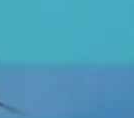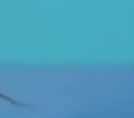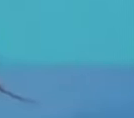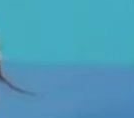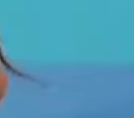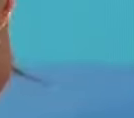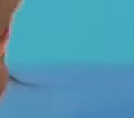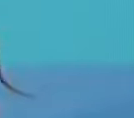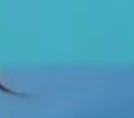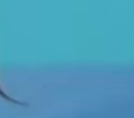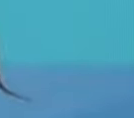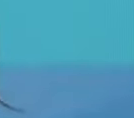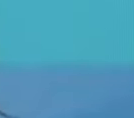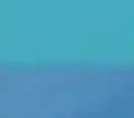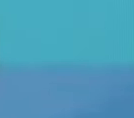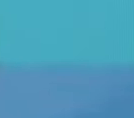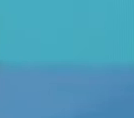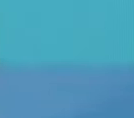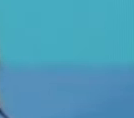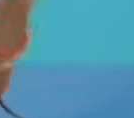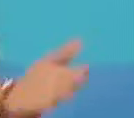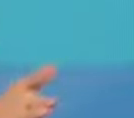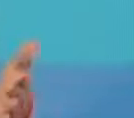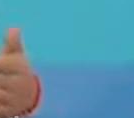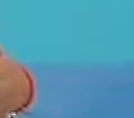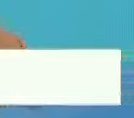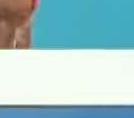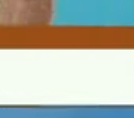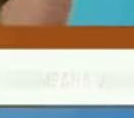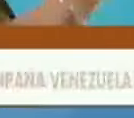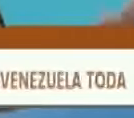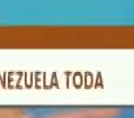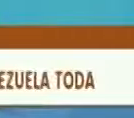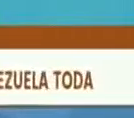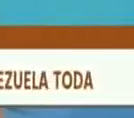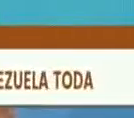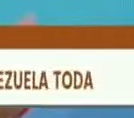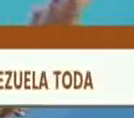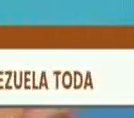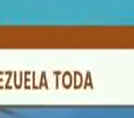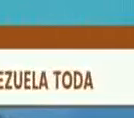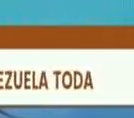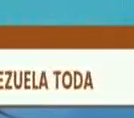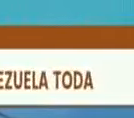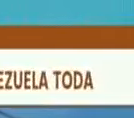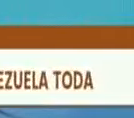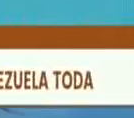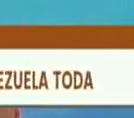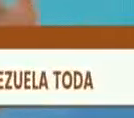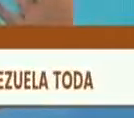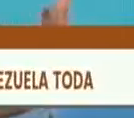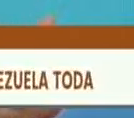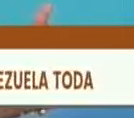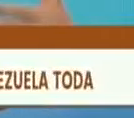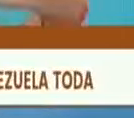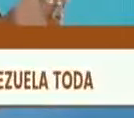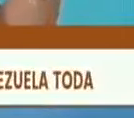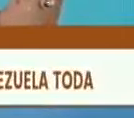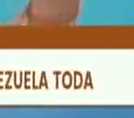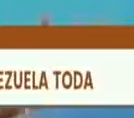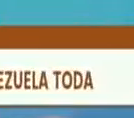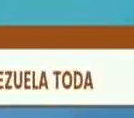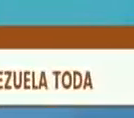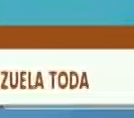del pueblo de Bolívar, del pueblo de Venezuela, ha sido la unidad por encima de las diferencias y sobre todo